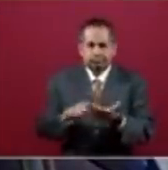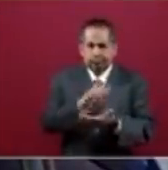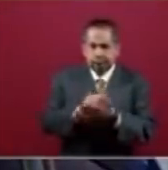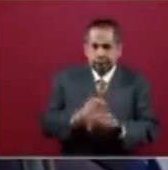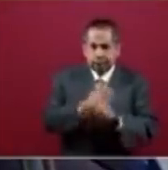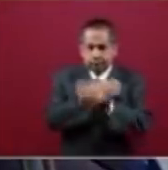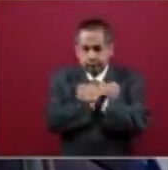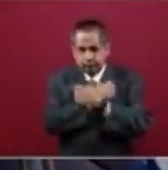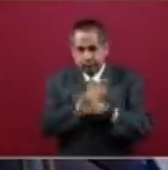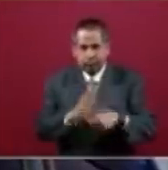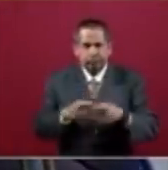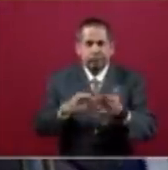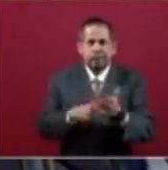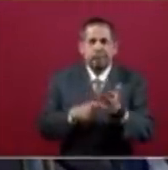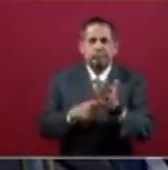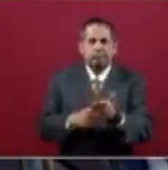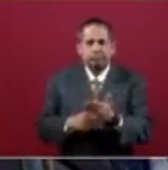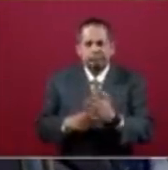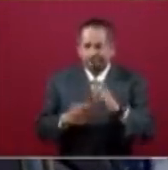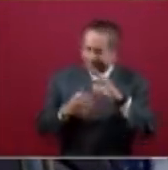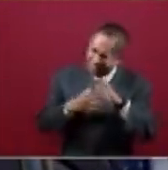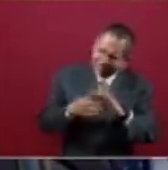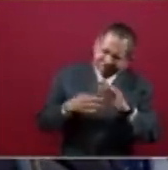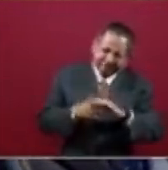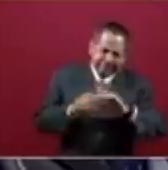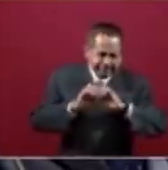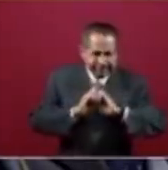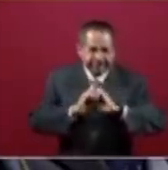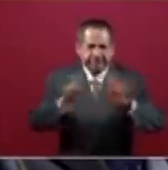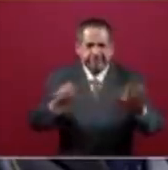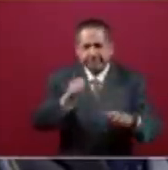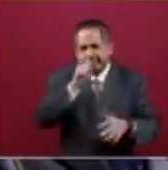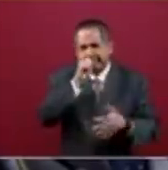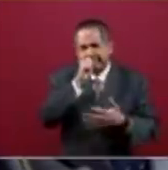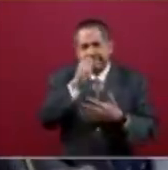se presente o se explicite